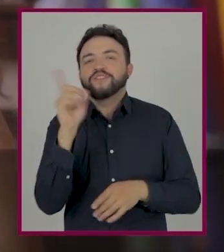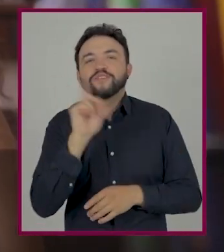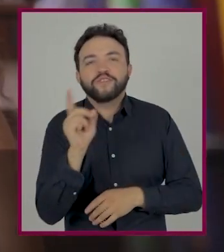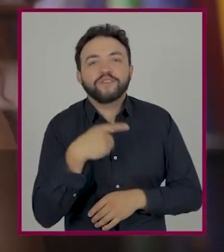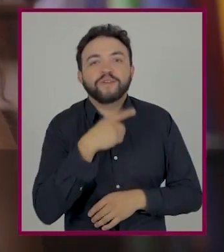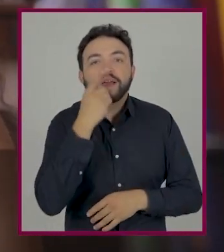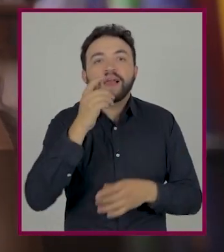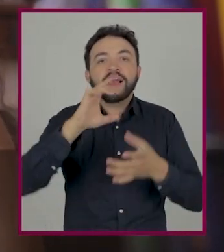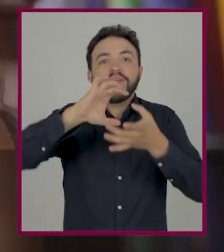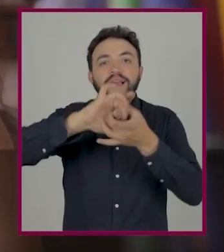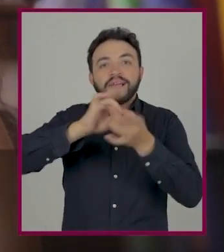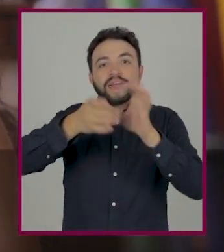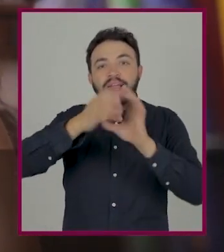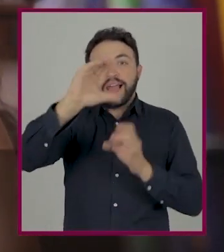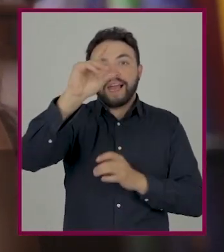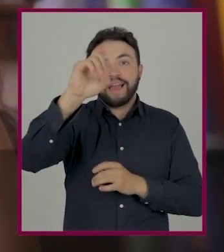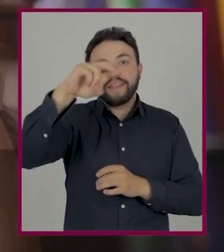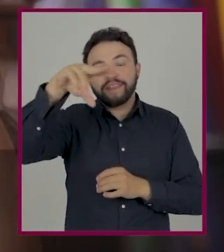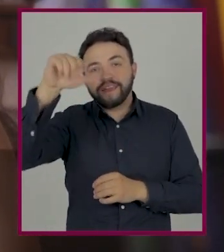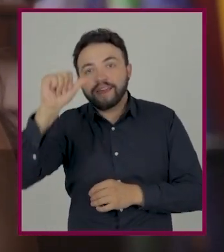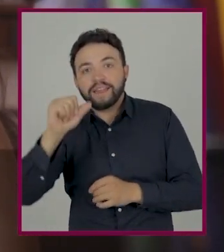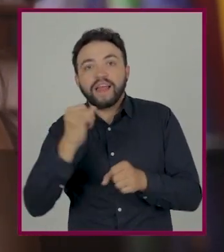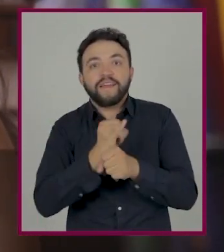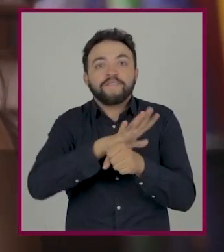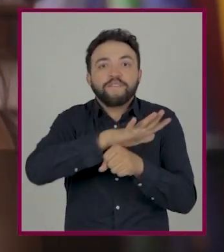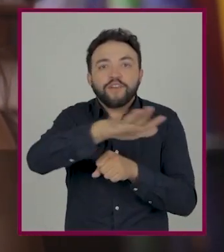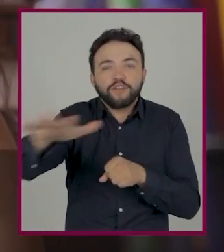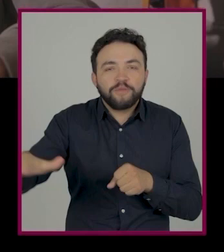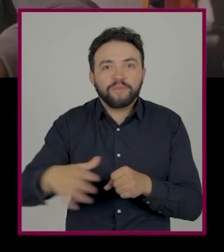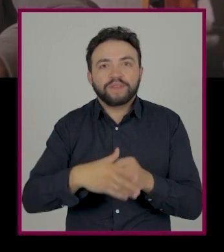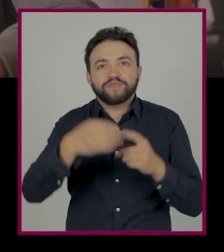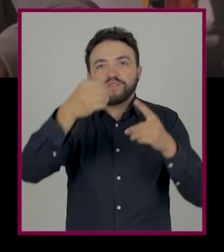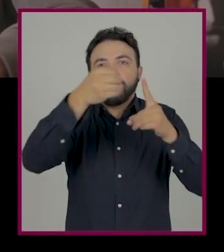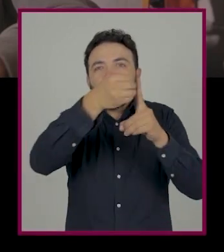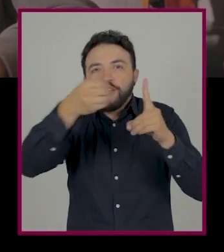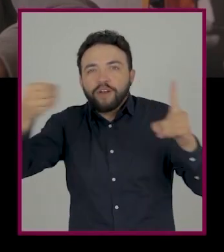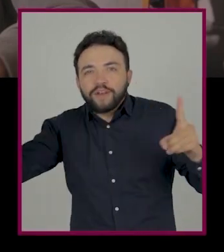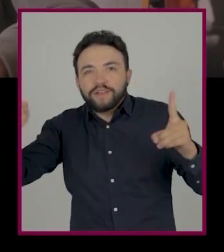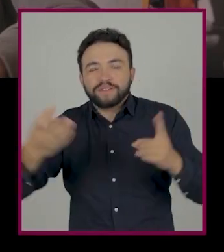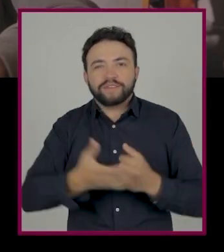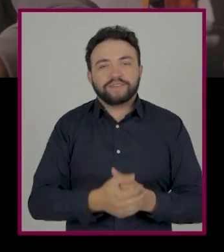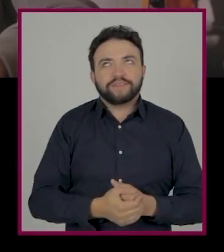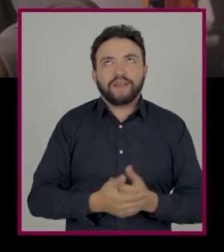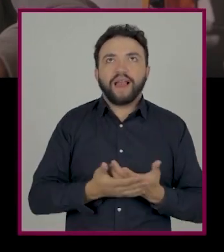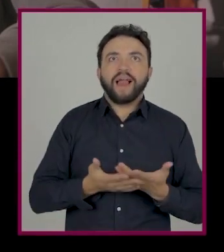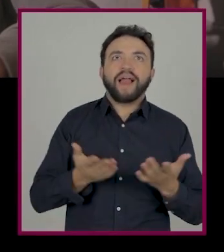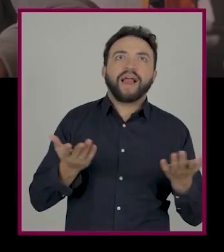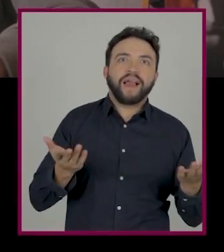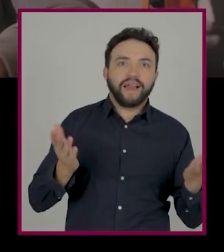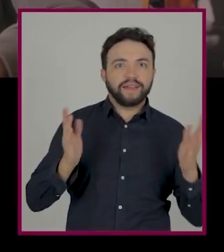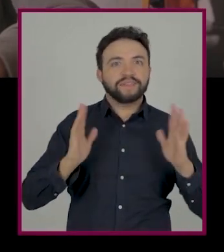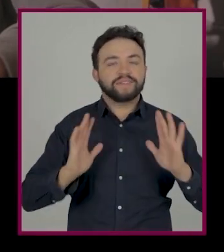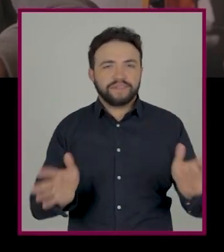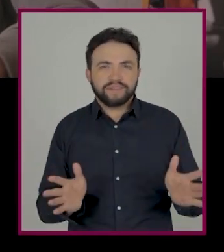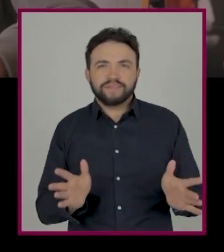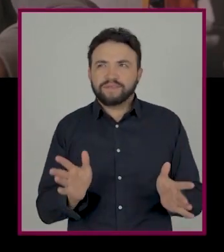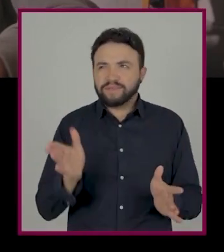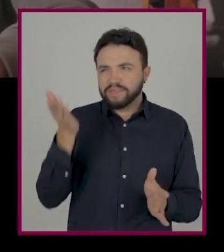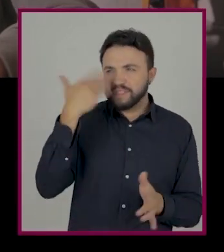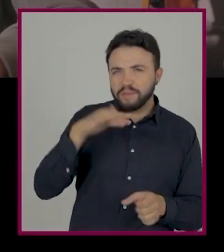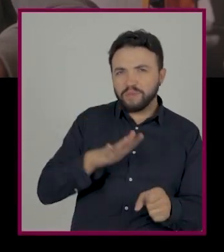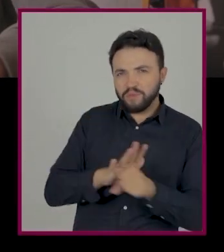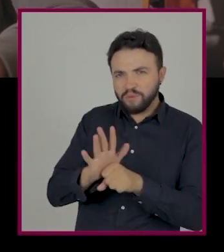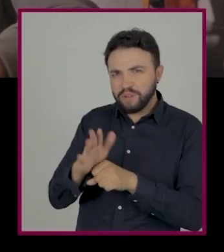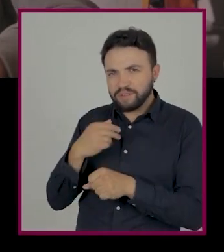Juanma, me refiero a cadenas de información, organizadores gráficos. Ah, ya. ¿Sabes de